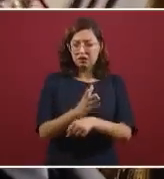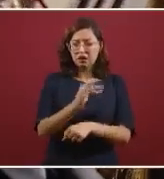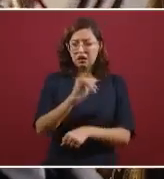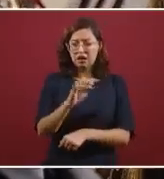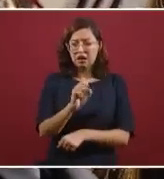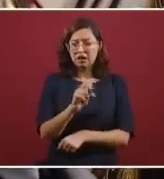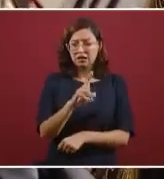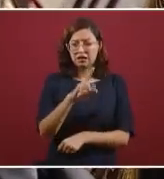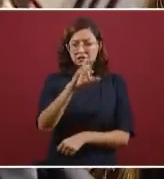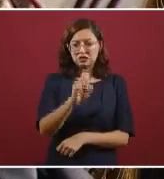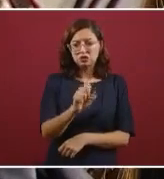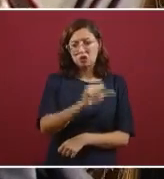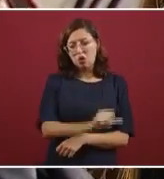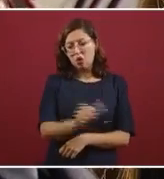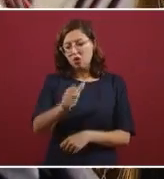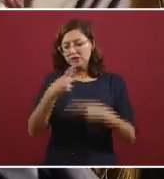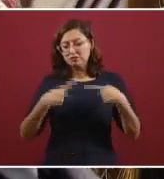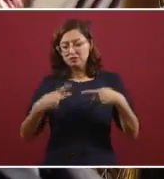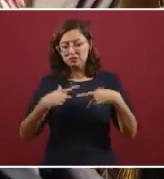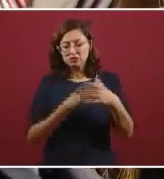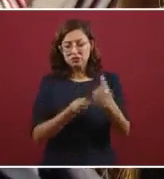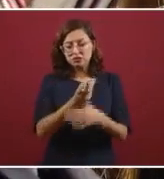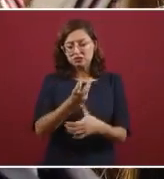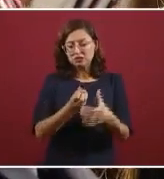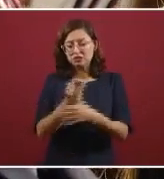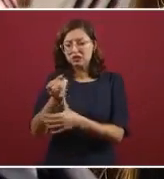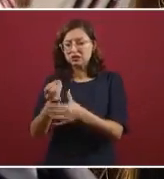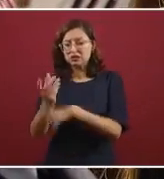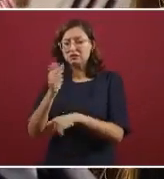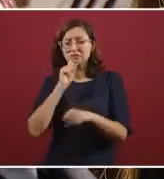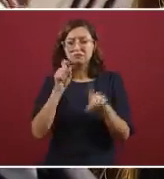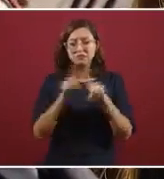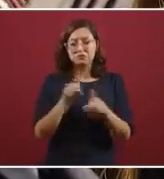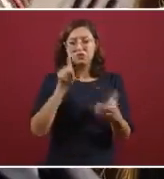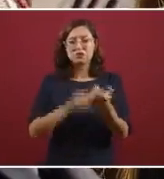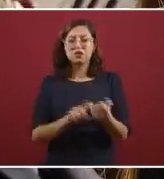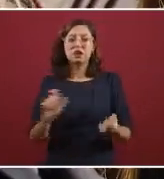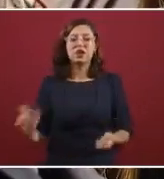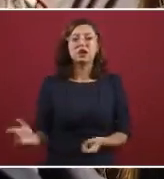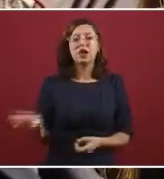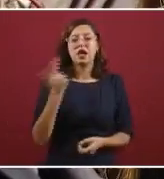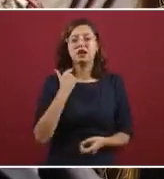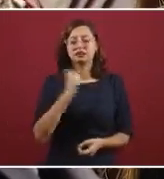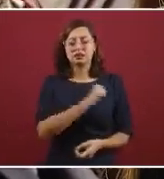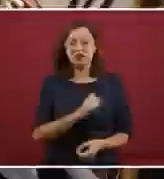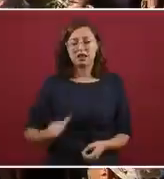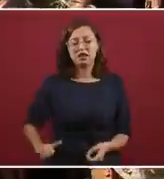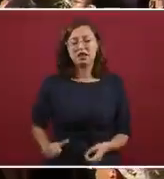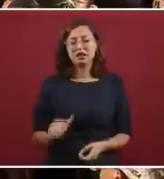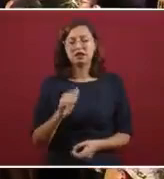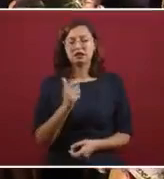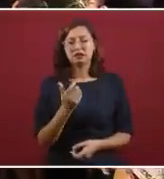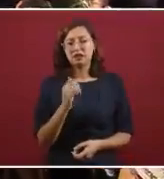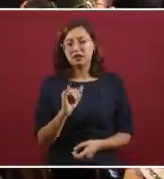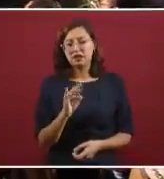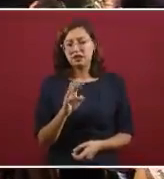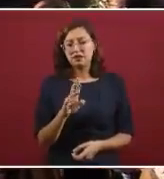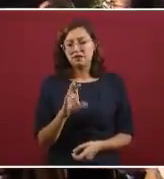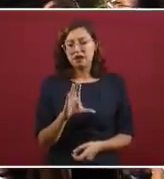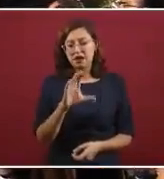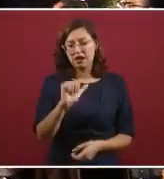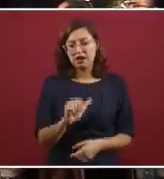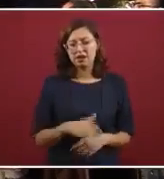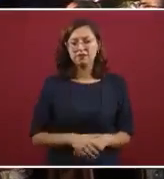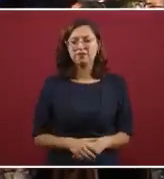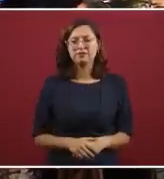de liberación de más involucrados en el caso Ayotzinapa incluye al exalcalde de Iguala, Abarca. En el caso de Abarca hay que recordar que